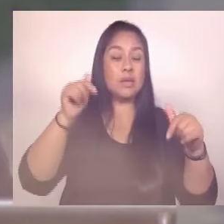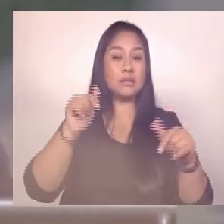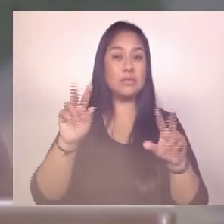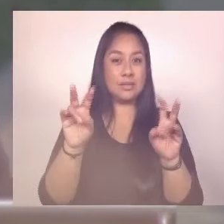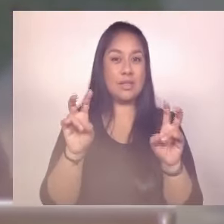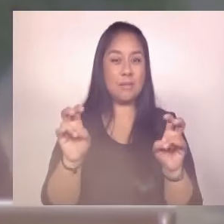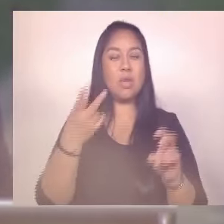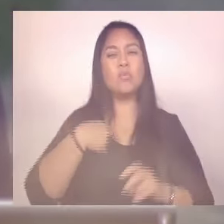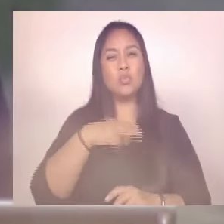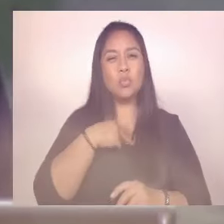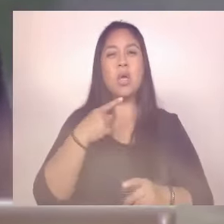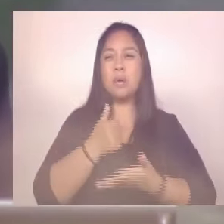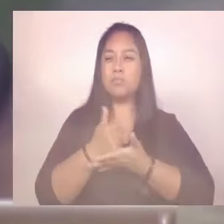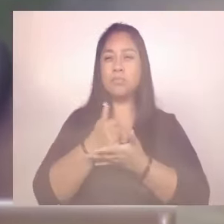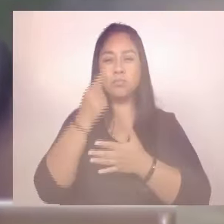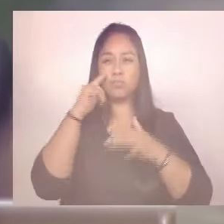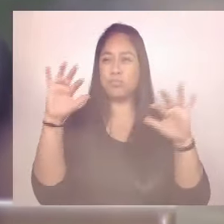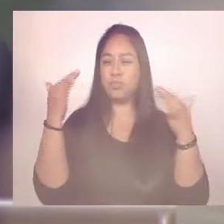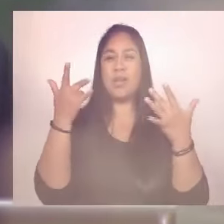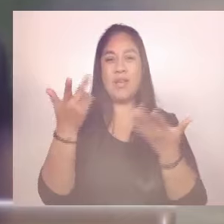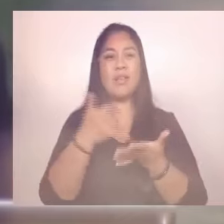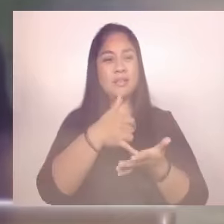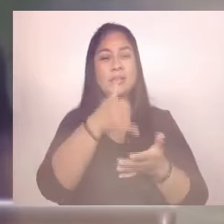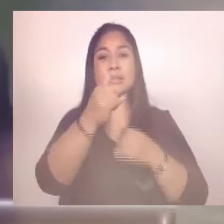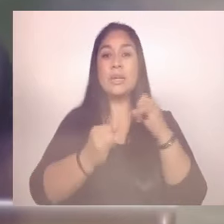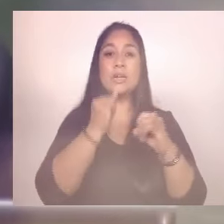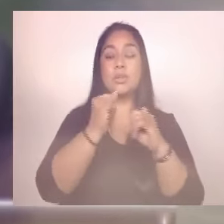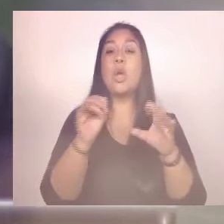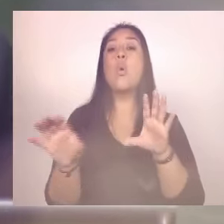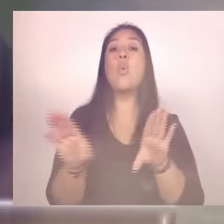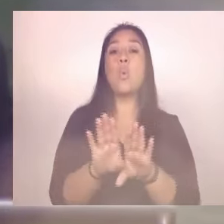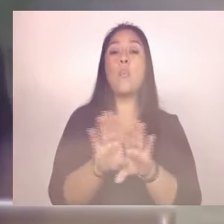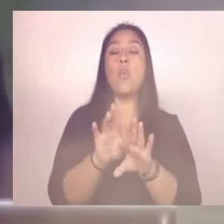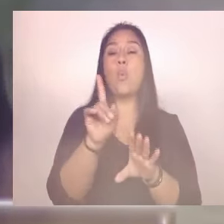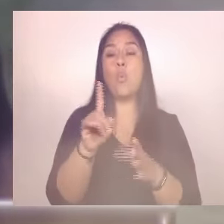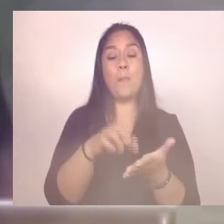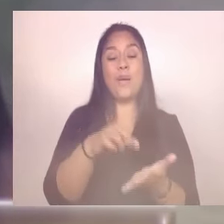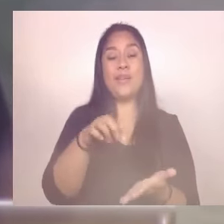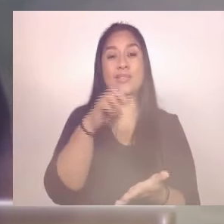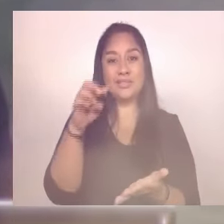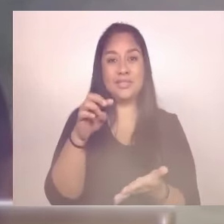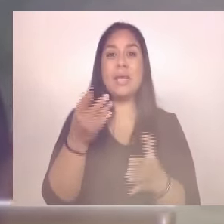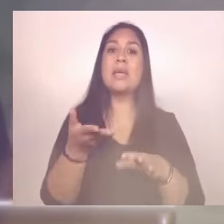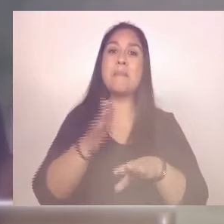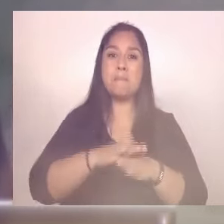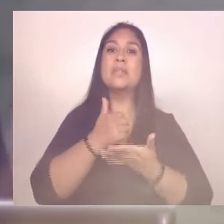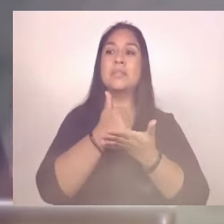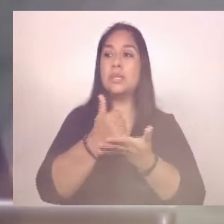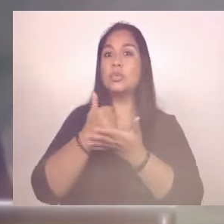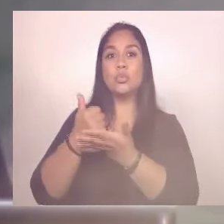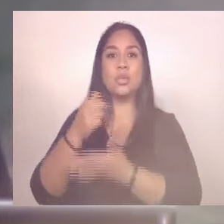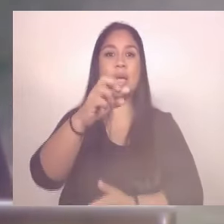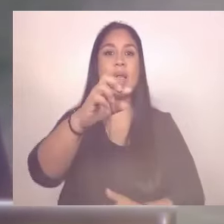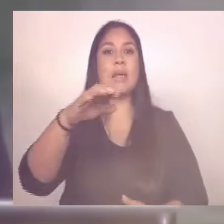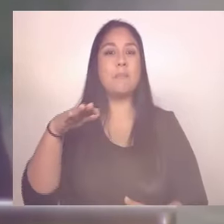en este campo nos ha llevado a ser reconocidos internacionalmente como uno de los países que más